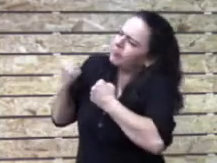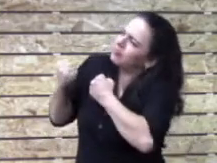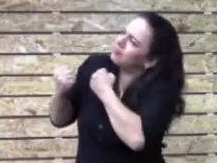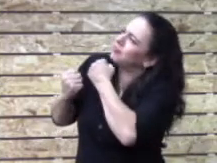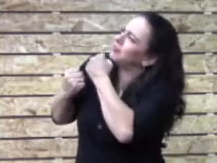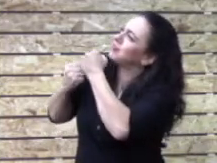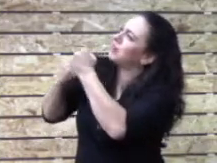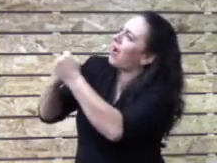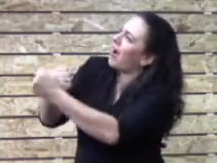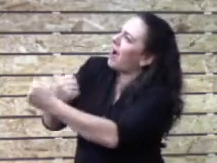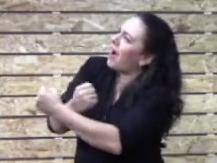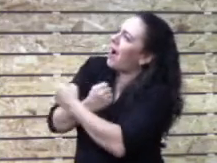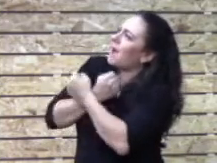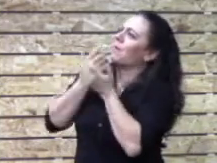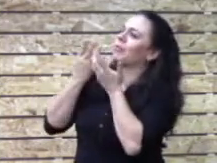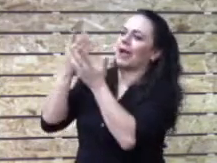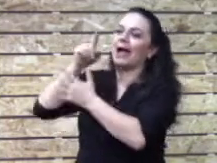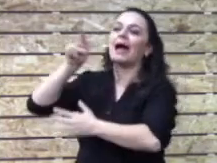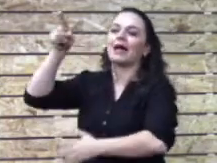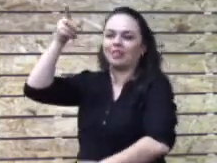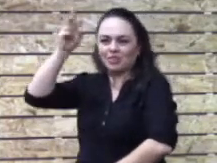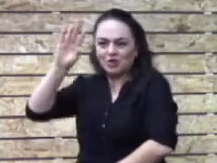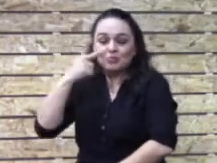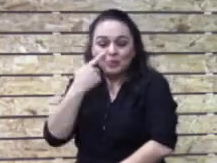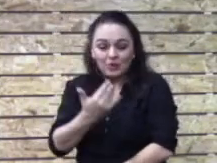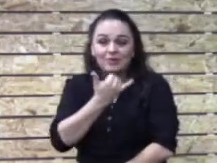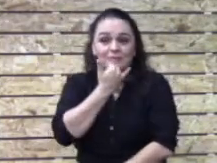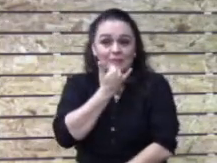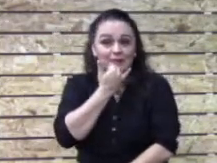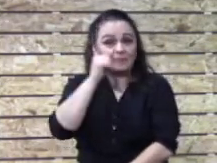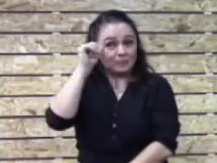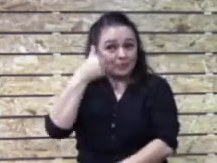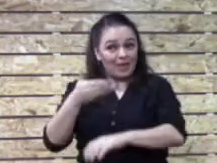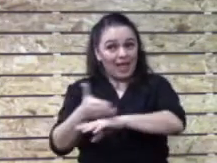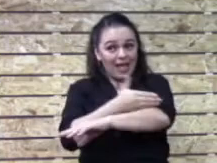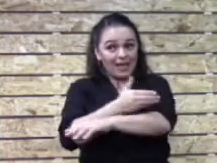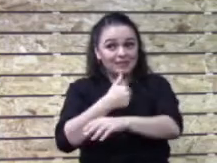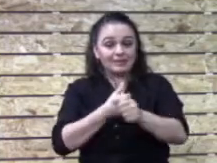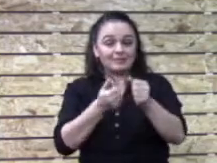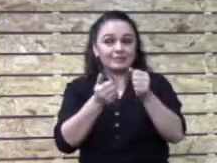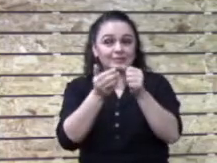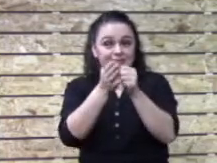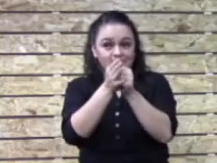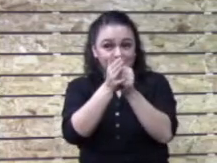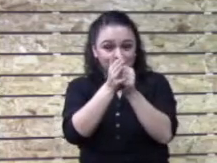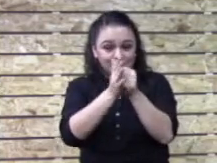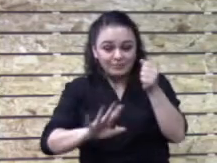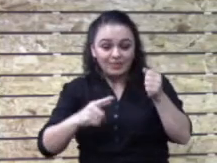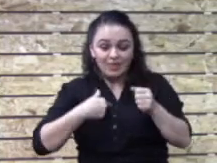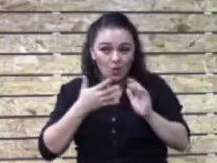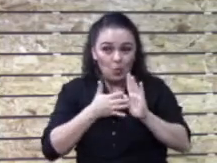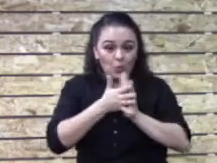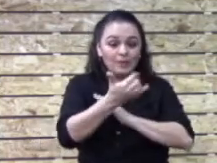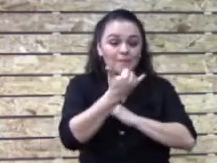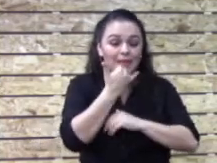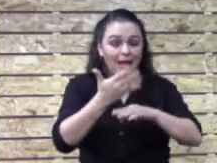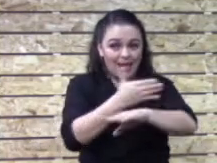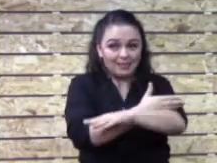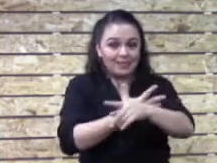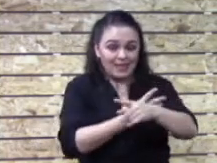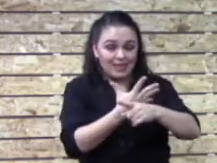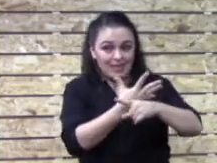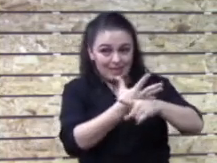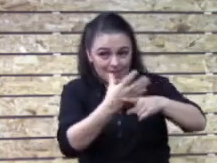hebreo, es el pacto de la gracia. Ellos fueron rescatados de Egipto, lo que hemos venido leyendo en el Pentateuco y ahora en Josué, y